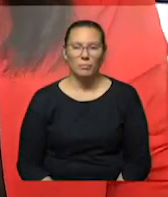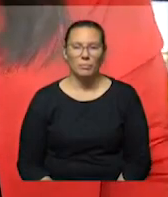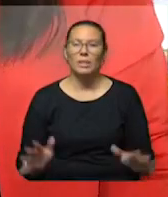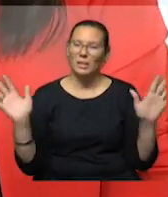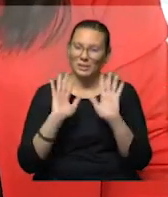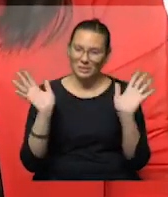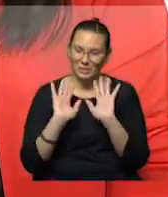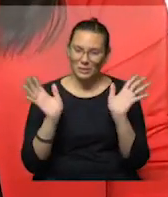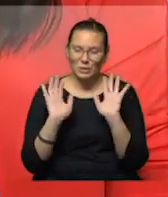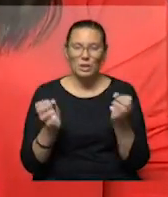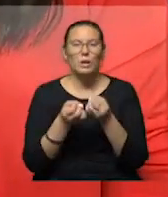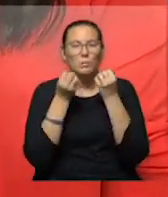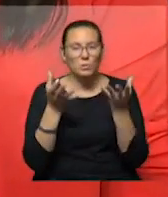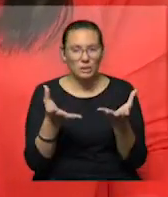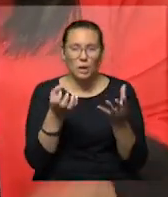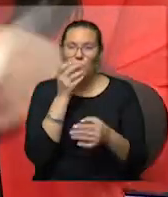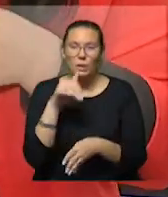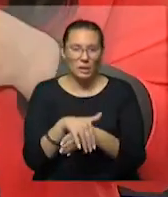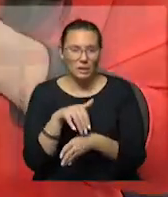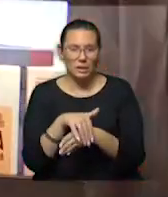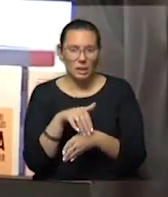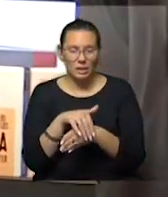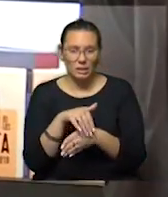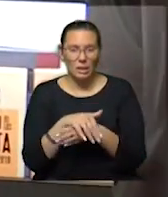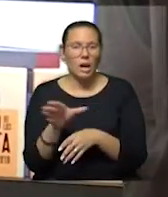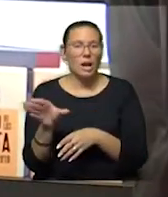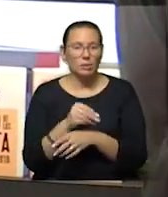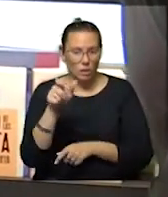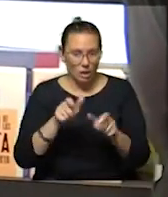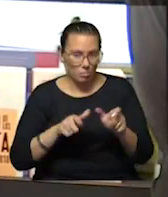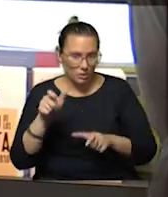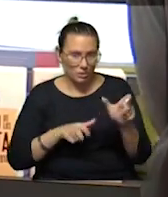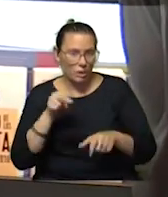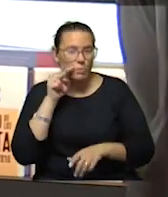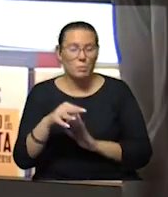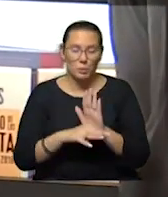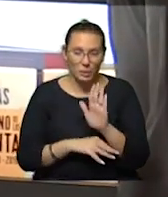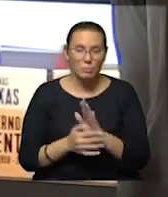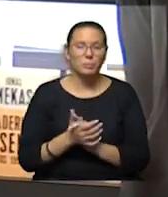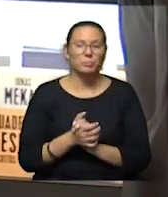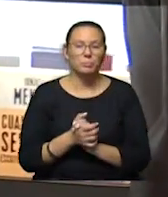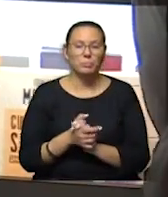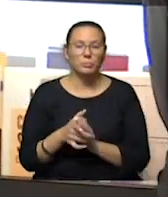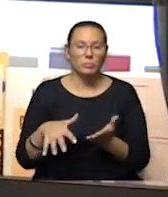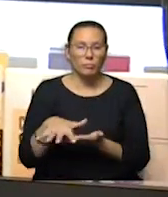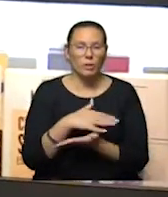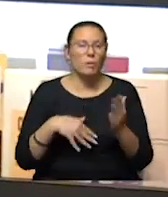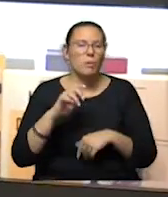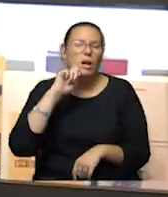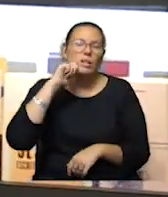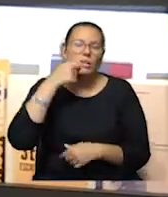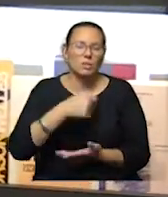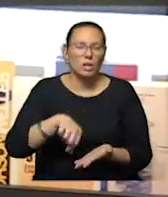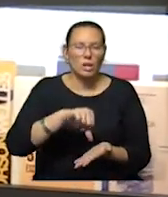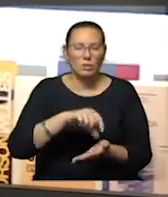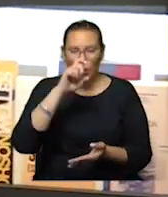Hola Chiquilín es cómo andan buenas tardes buenas tardes a toda la gente en casa Bueno estamos en uno de los lugares más lindos de la